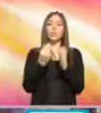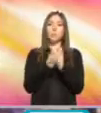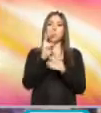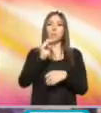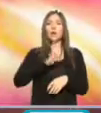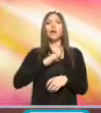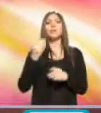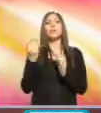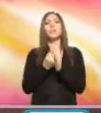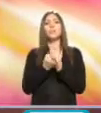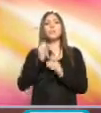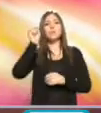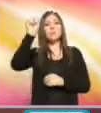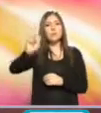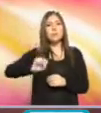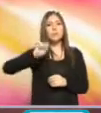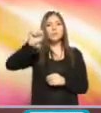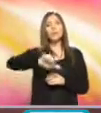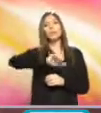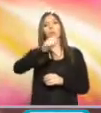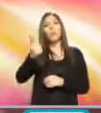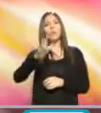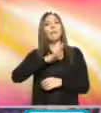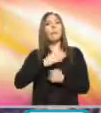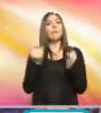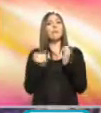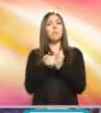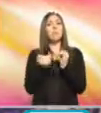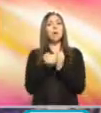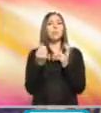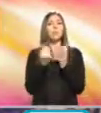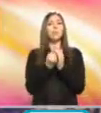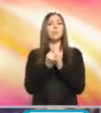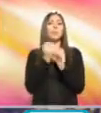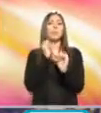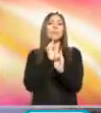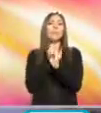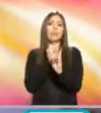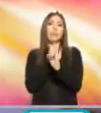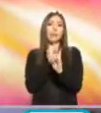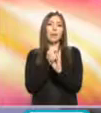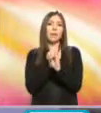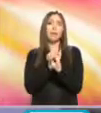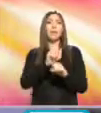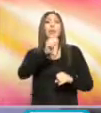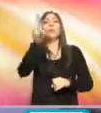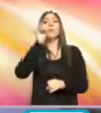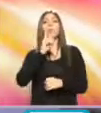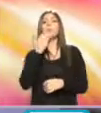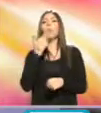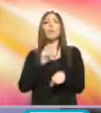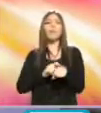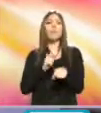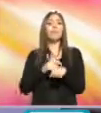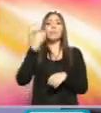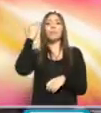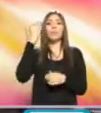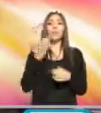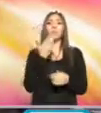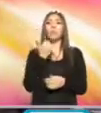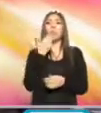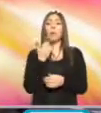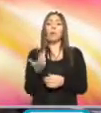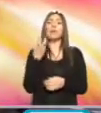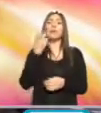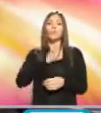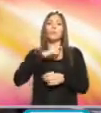cursos sabatinos y tenemos el Vive en línea para aquellas mujeres que no tienen el tiempo, pueden ir